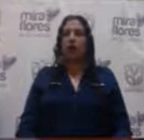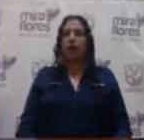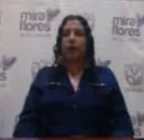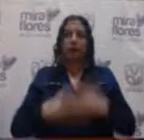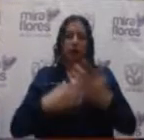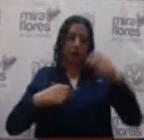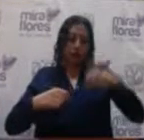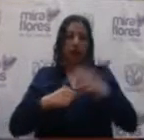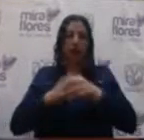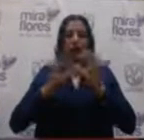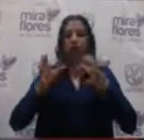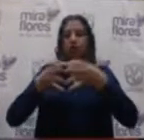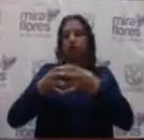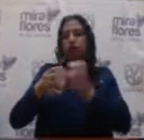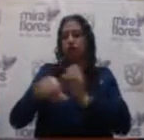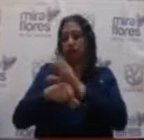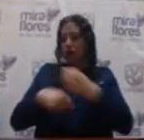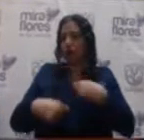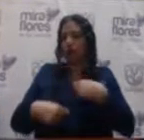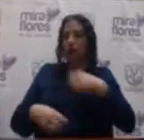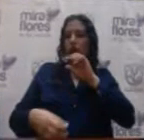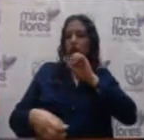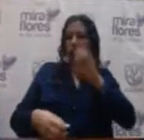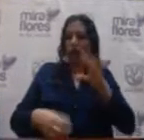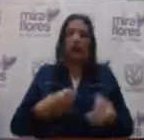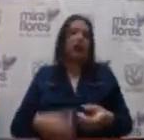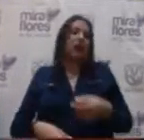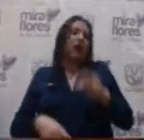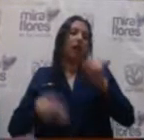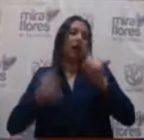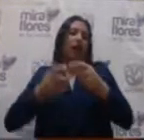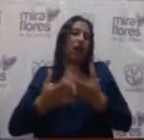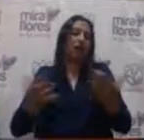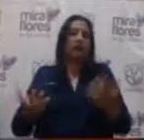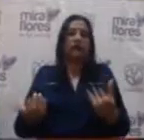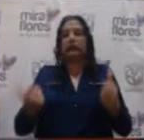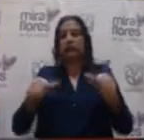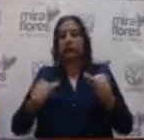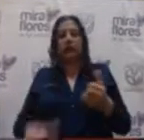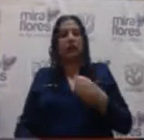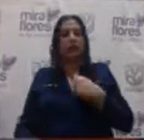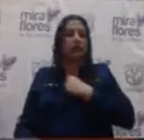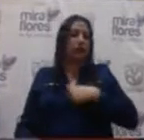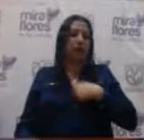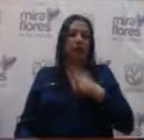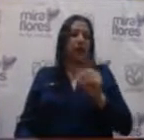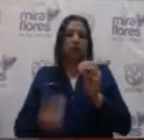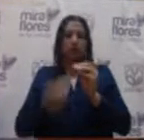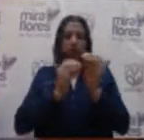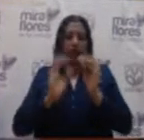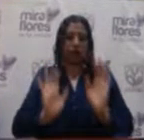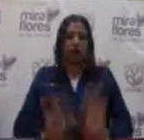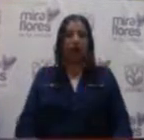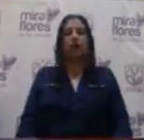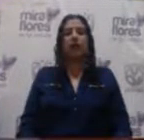el Consejo también lo manifesté, que habían irregularidades que lamentablemente no se han corregido.